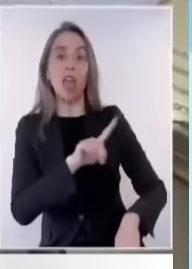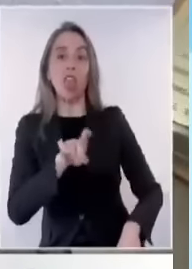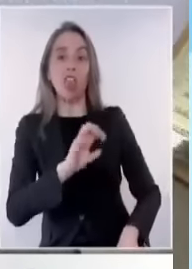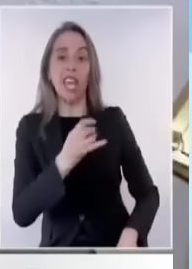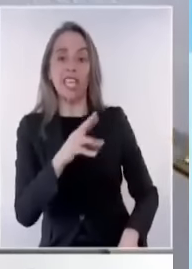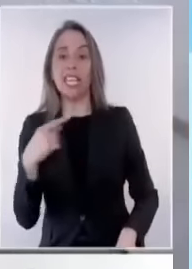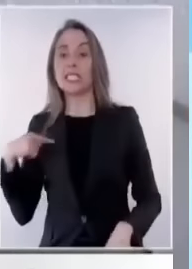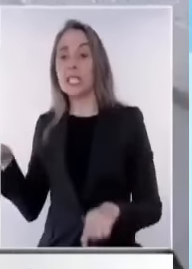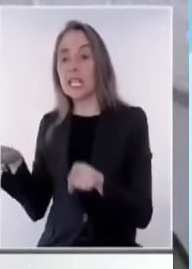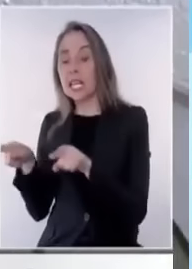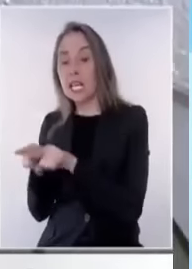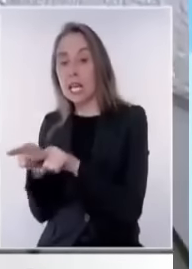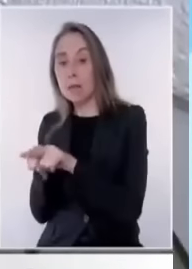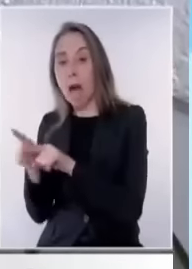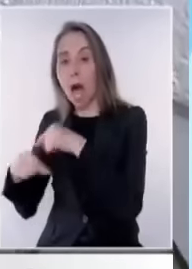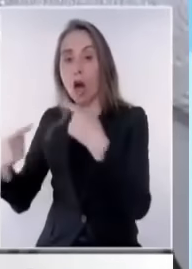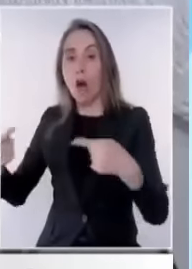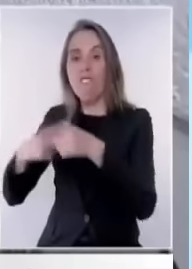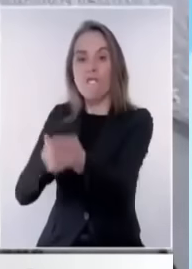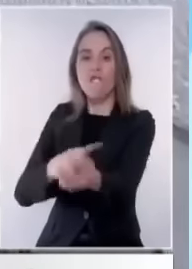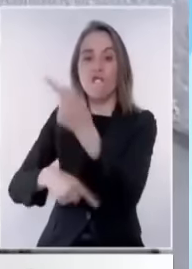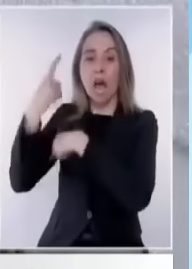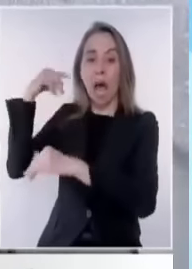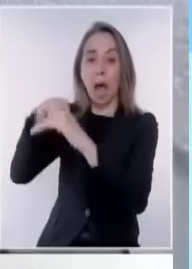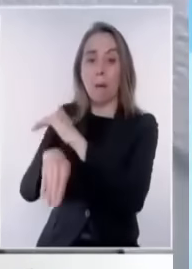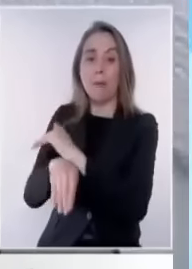Hermano, mi tatarabuelo. Wow,